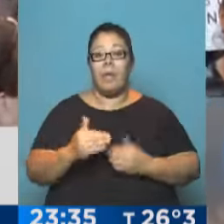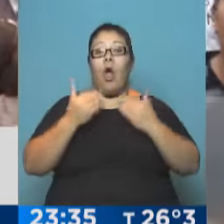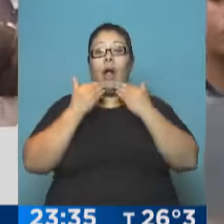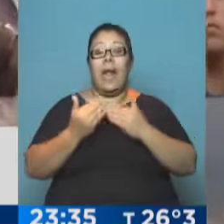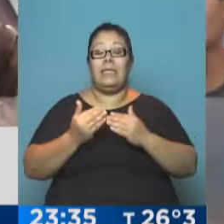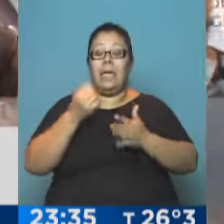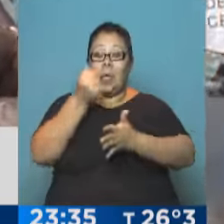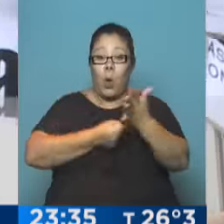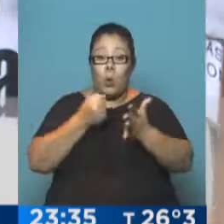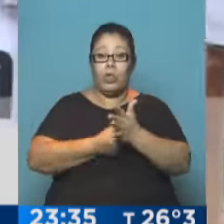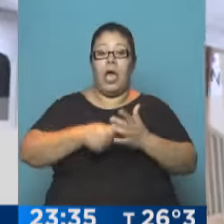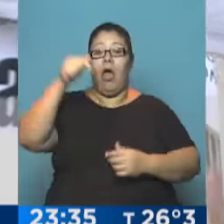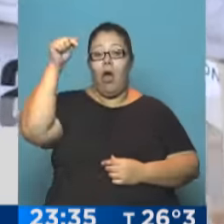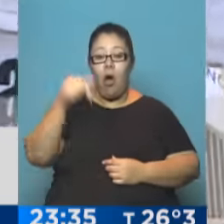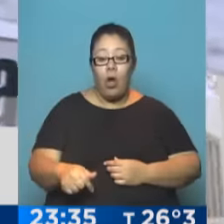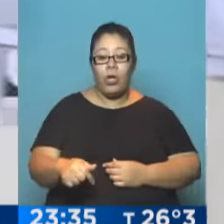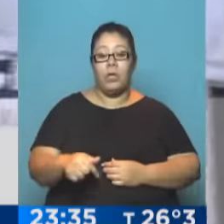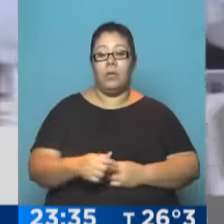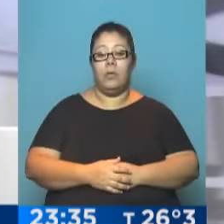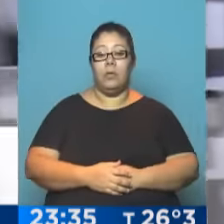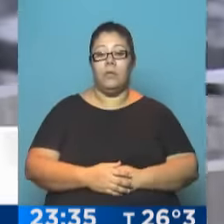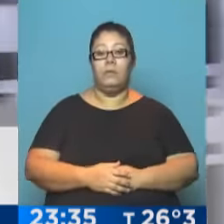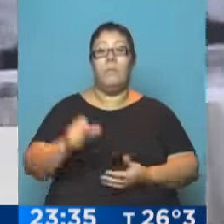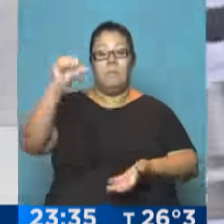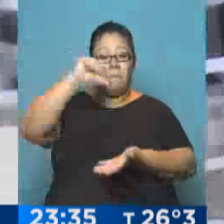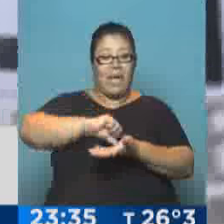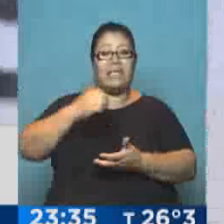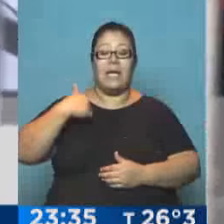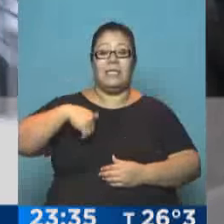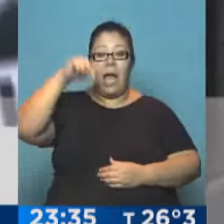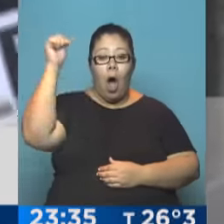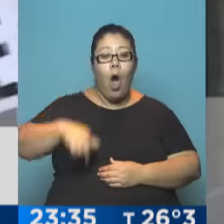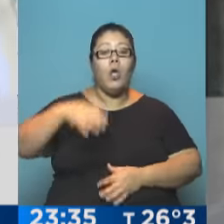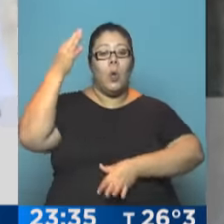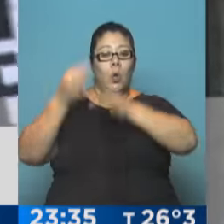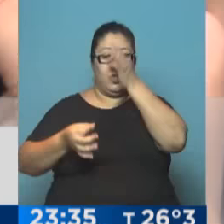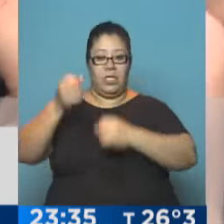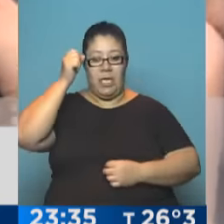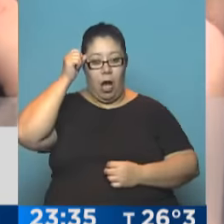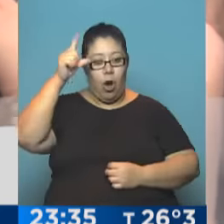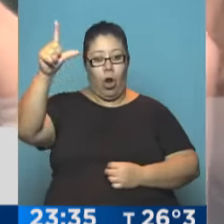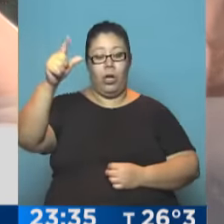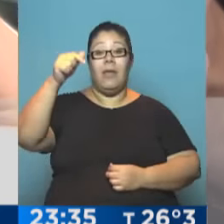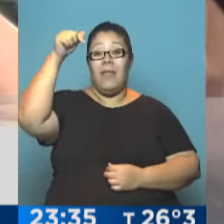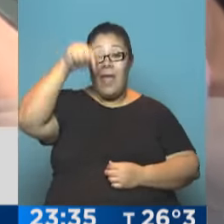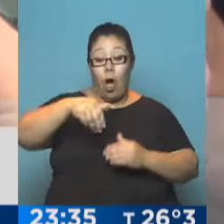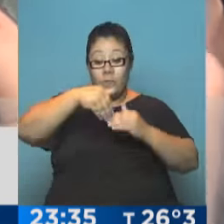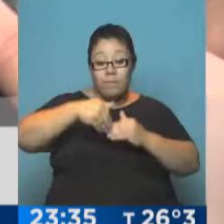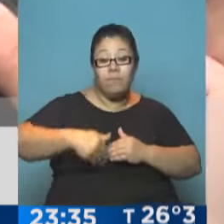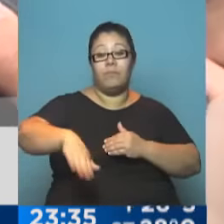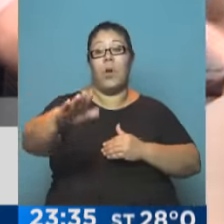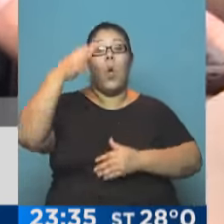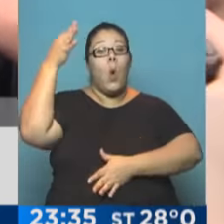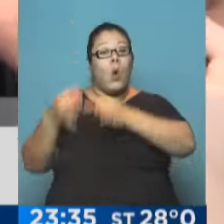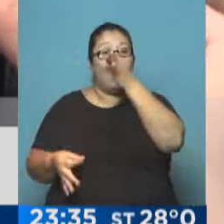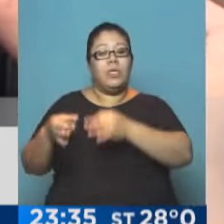hoy estar diciendo que en nuestro país hoy se hizo justicia y que a partir de hoy la